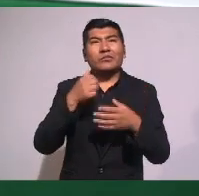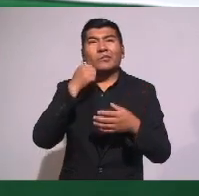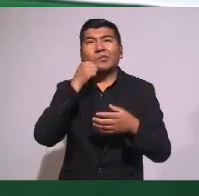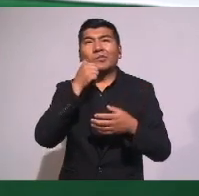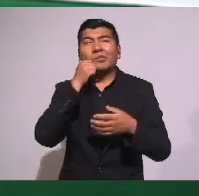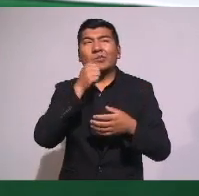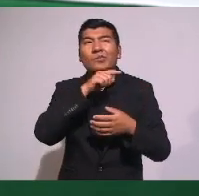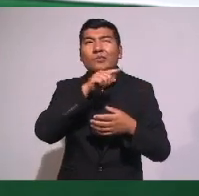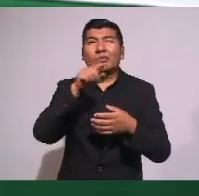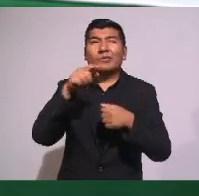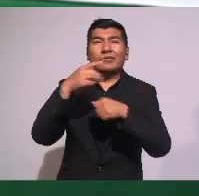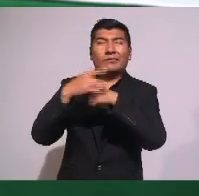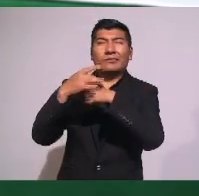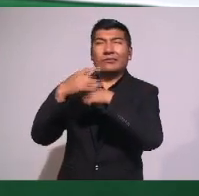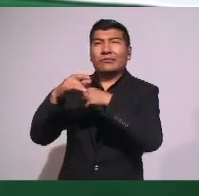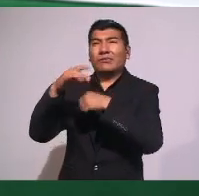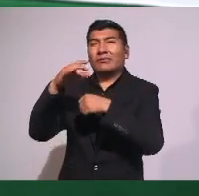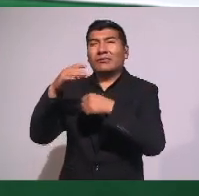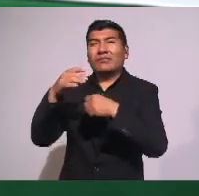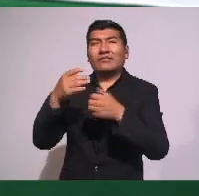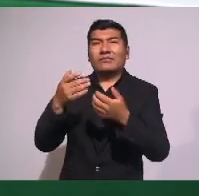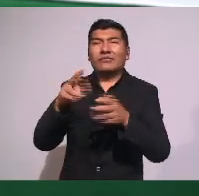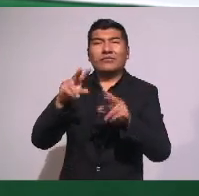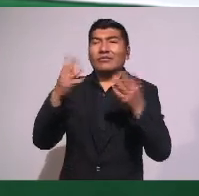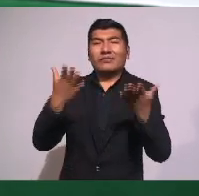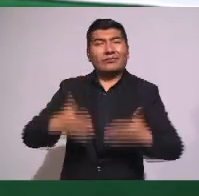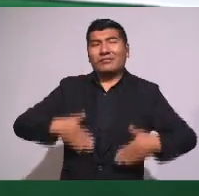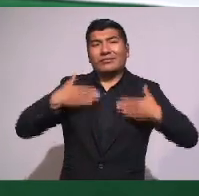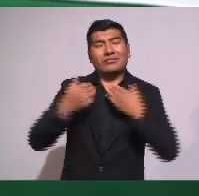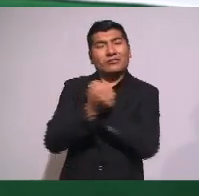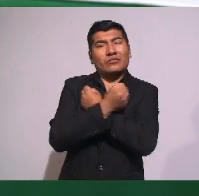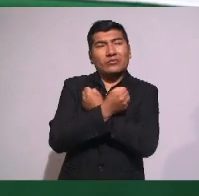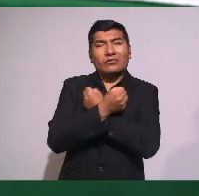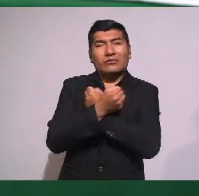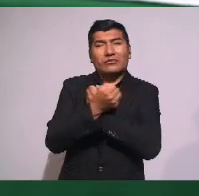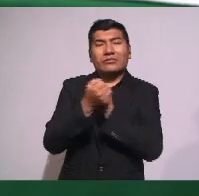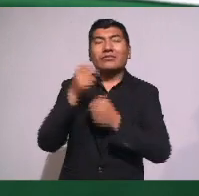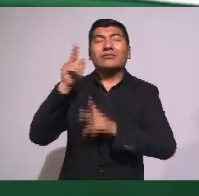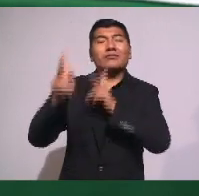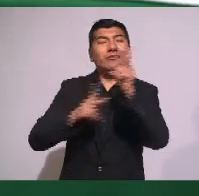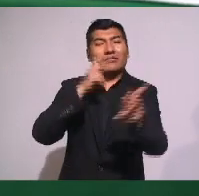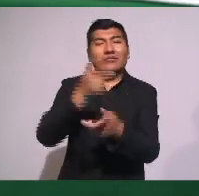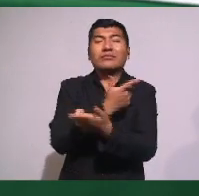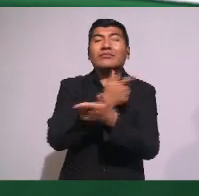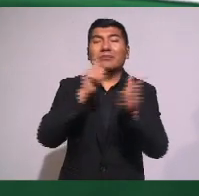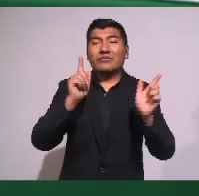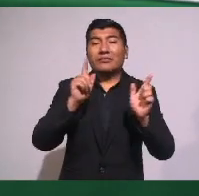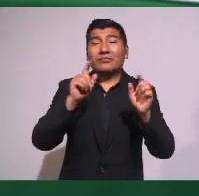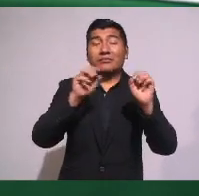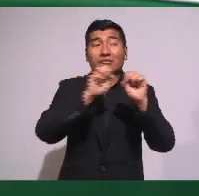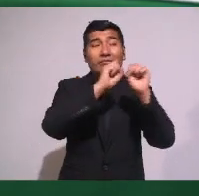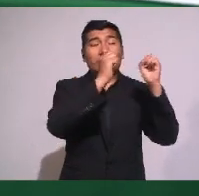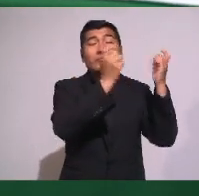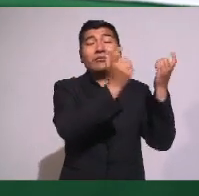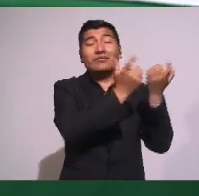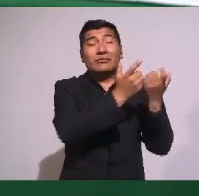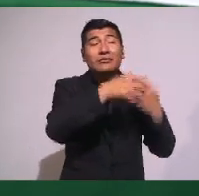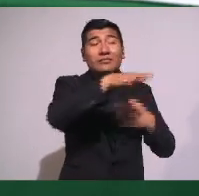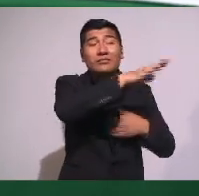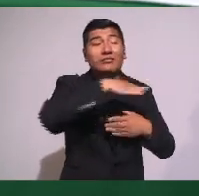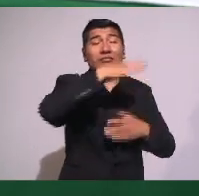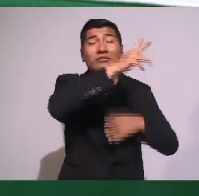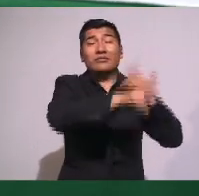erotizado, que no ayuda a vivir una vida de amor entre personas libres. La sociedad actual,